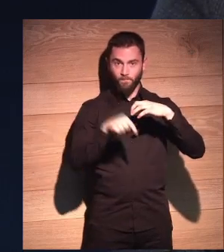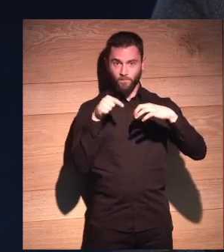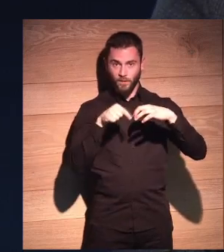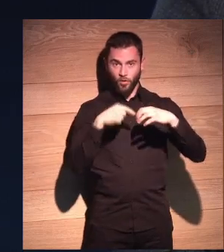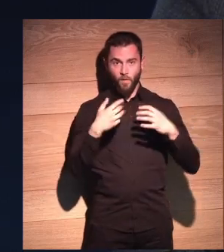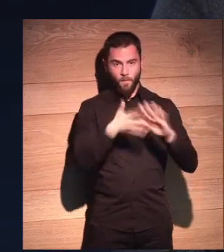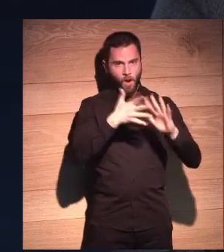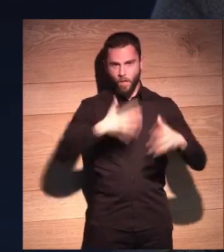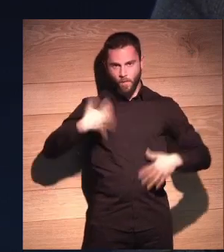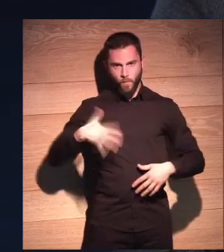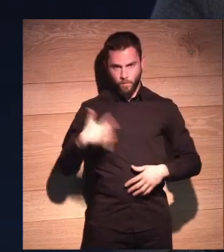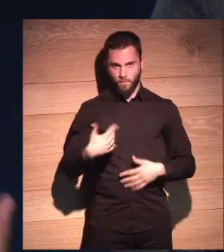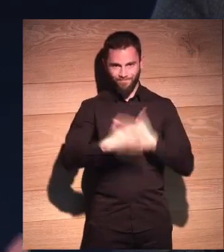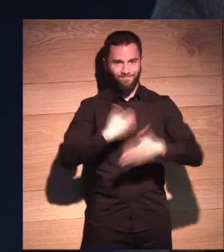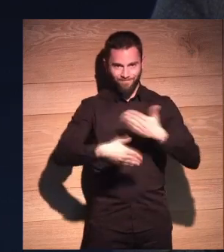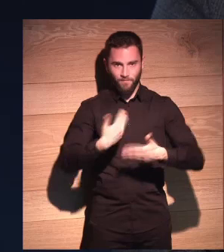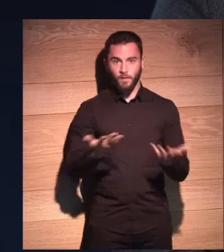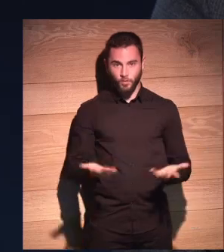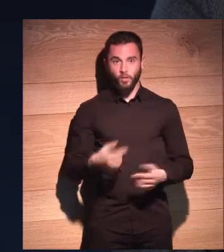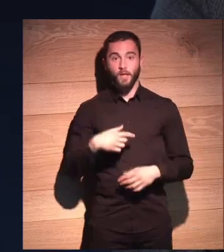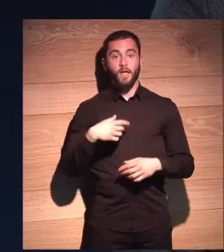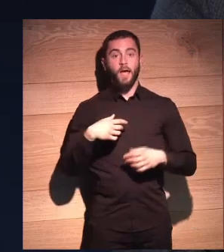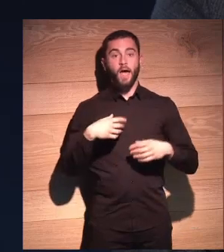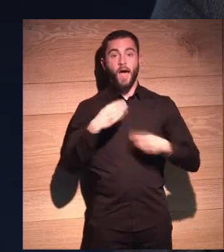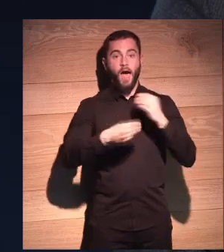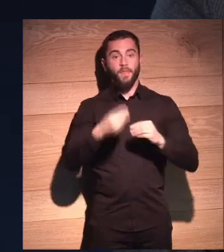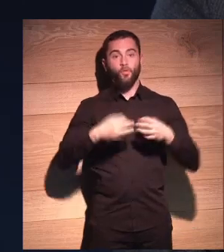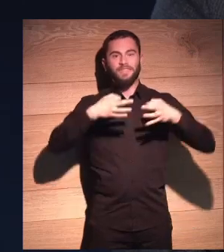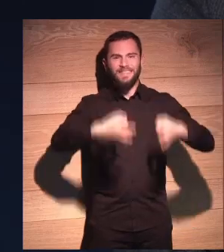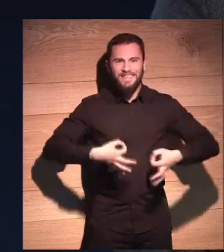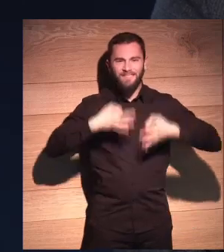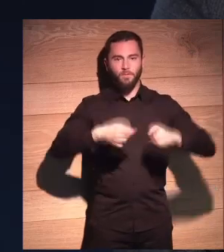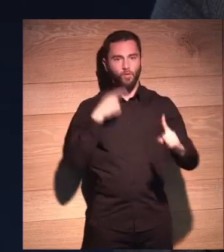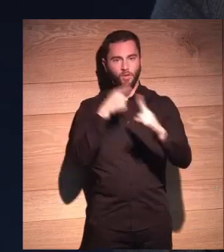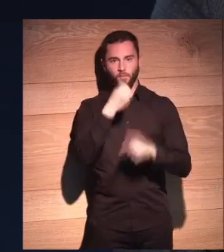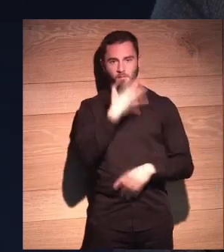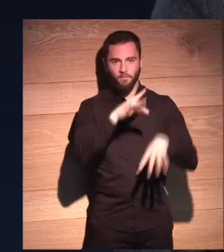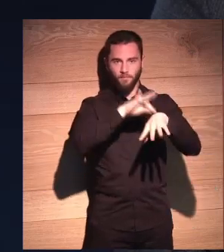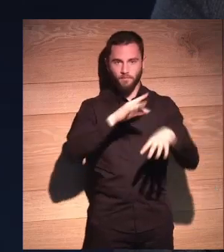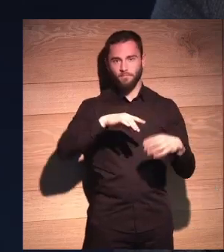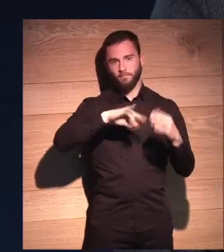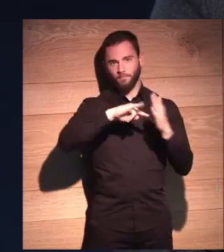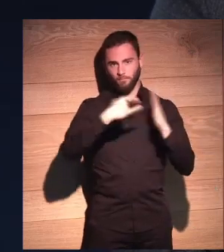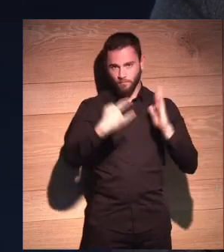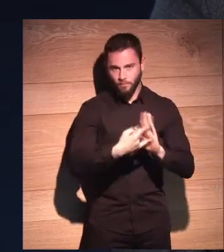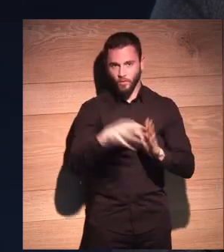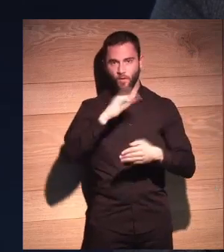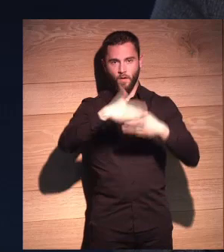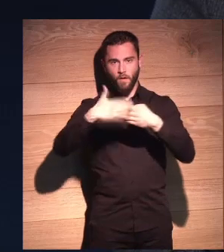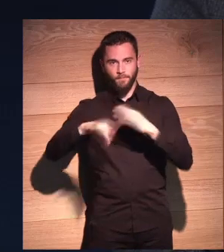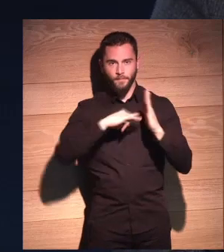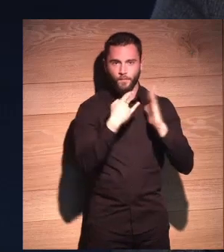a una gran velocidad. Entonces, por supuesto, siempre lo hacemos para el bien, ¿no? Para resolver enfermedades, para resolver